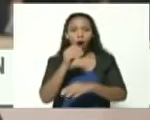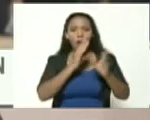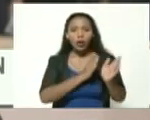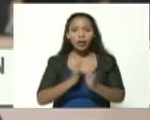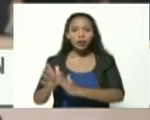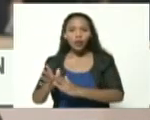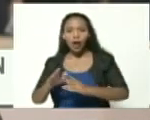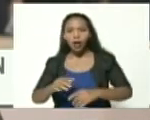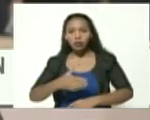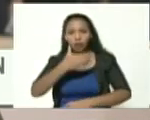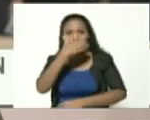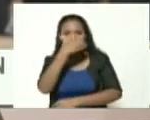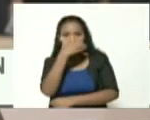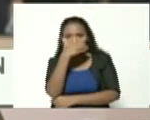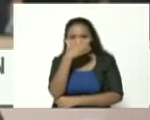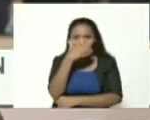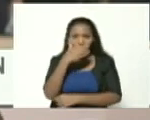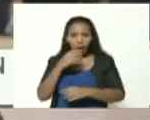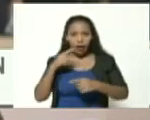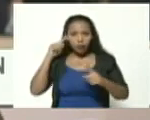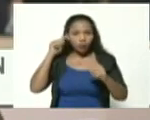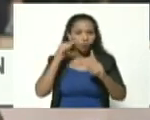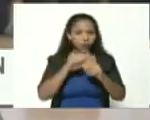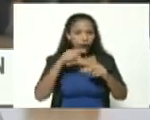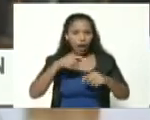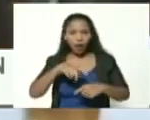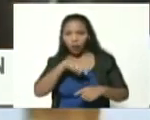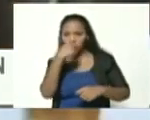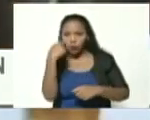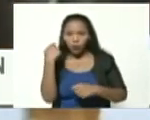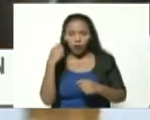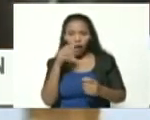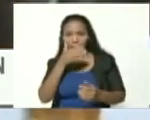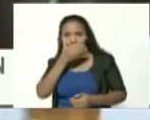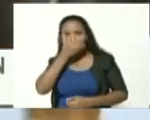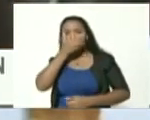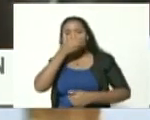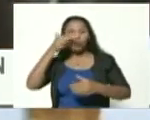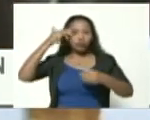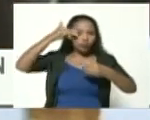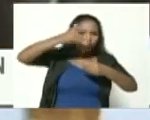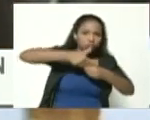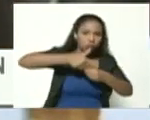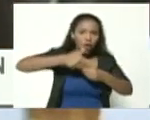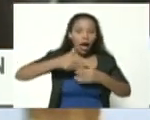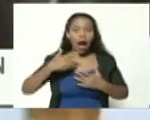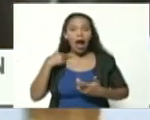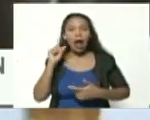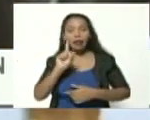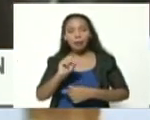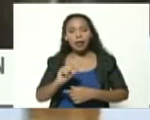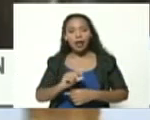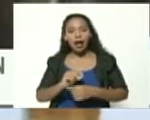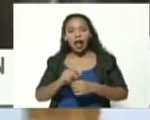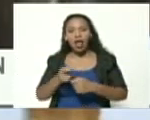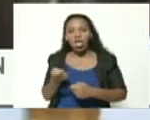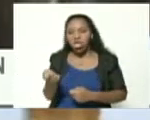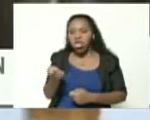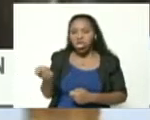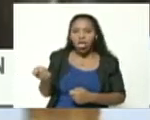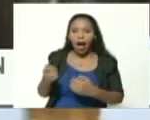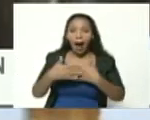Organizaciones terroristas dedicadas al narcotráfico, al secuestro, a la extorsión y un amplio abanico